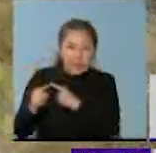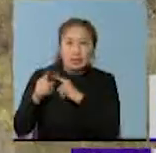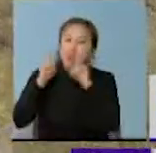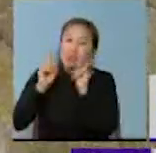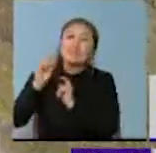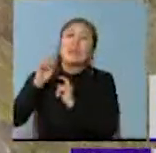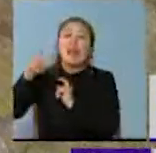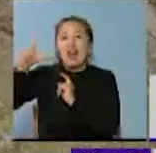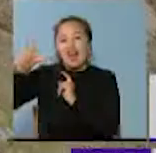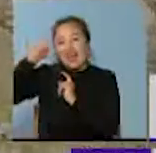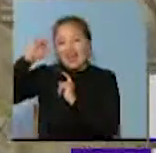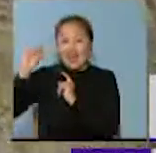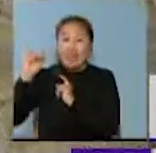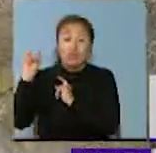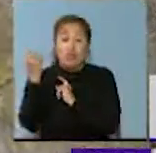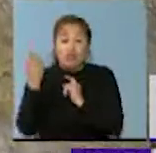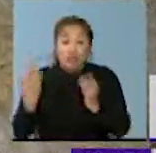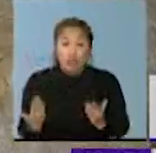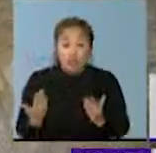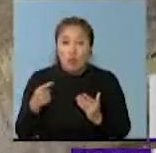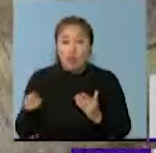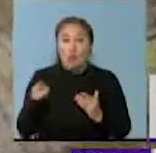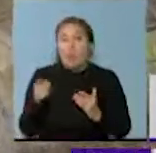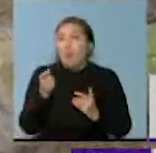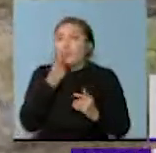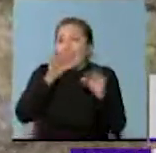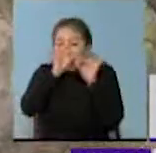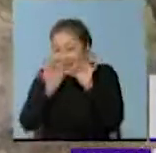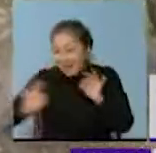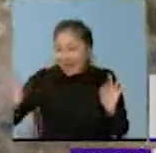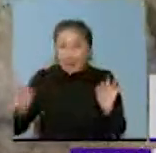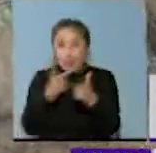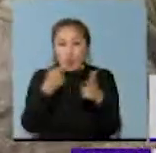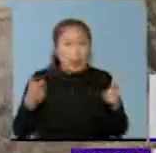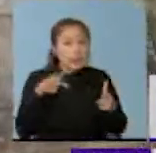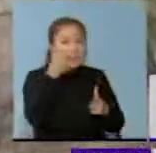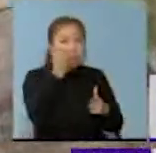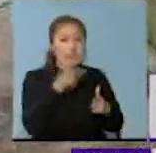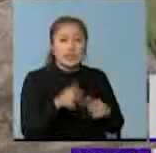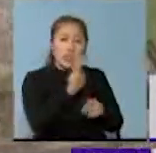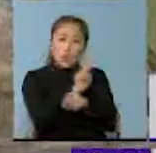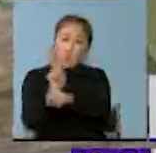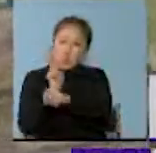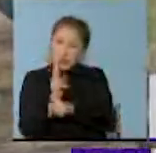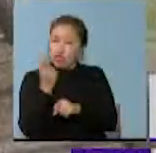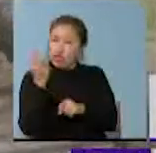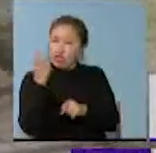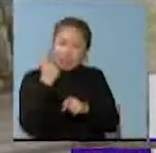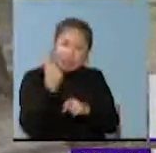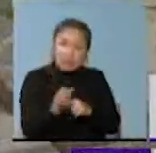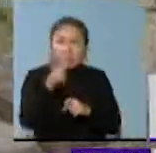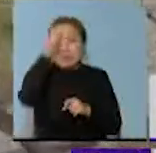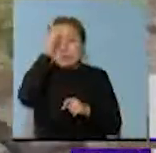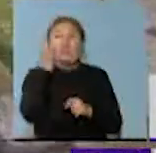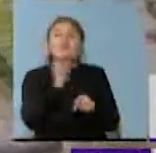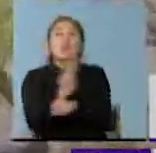pero de manera autónoma sean o no no tienen ningún cableado el parque va a tener seguridad municipal o de la publicidad de